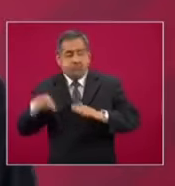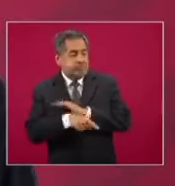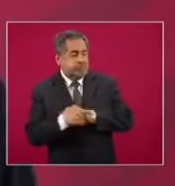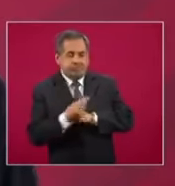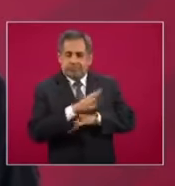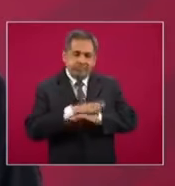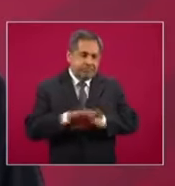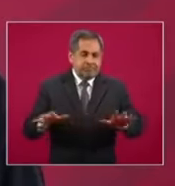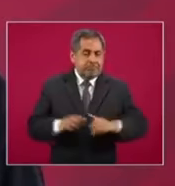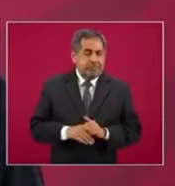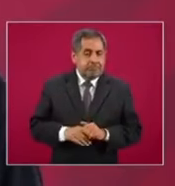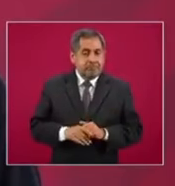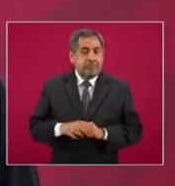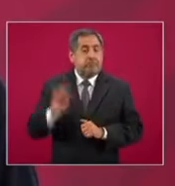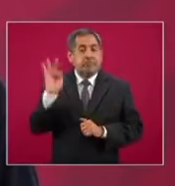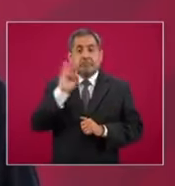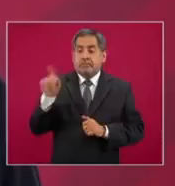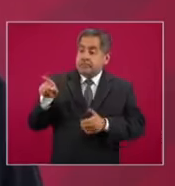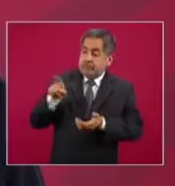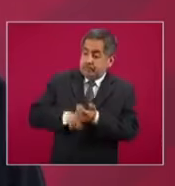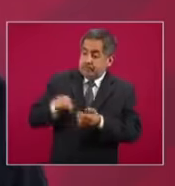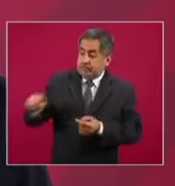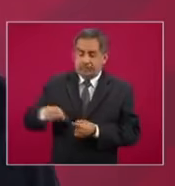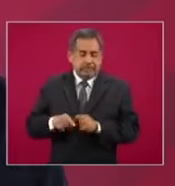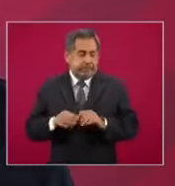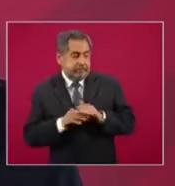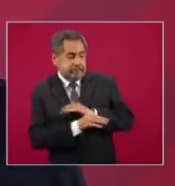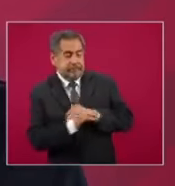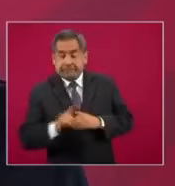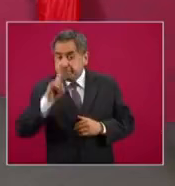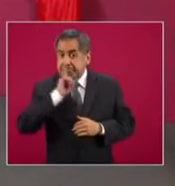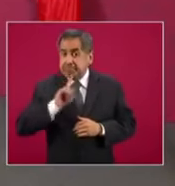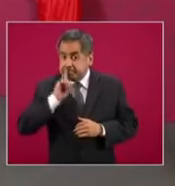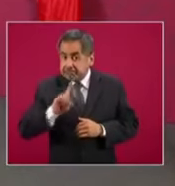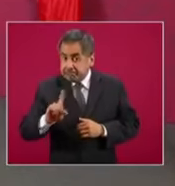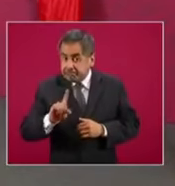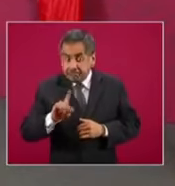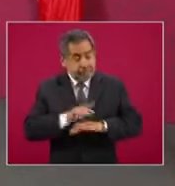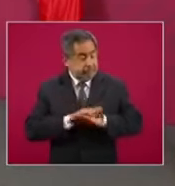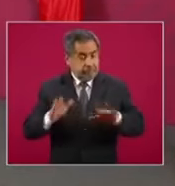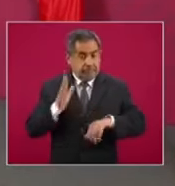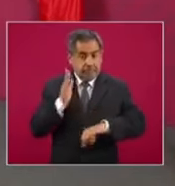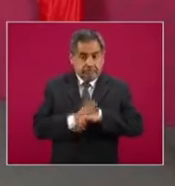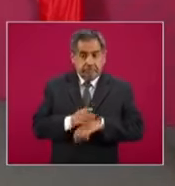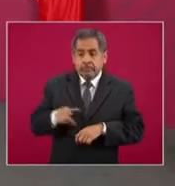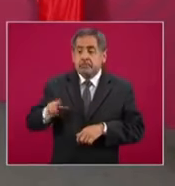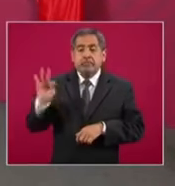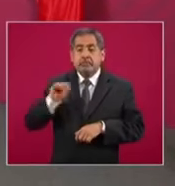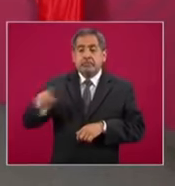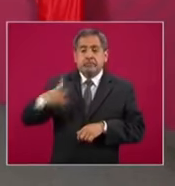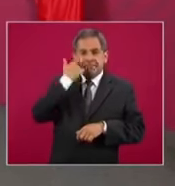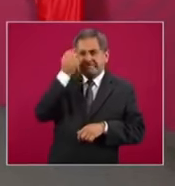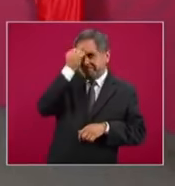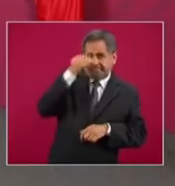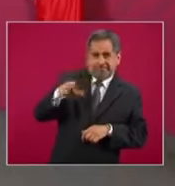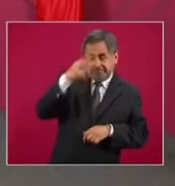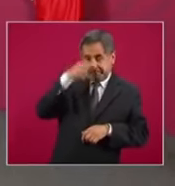sea si se miente y se eh Busca perjudicar